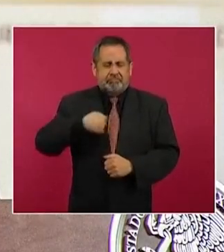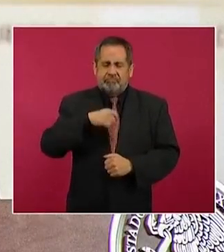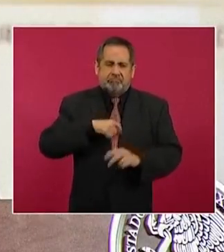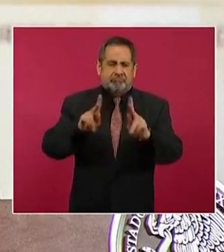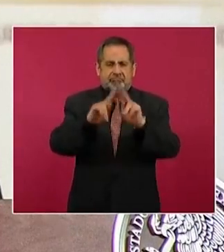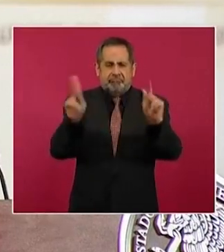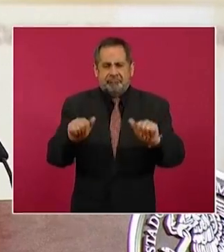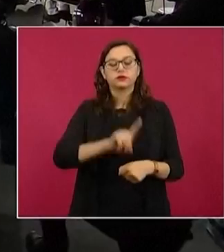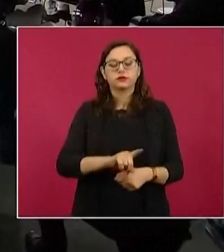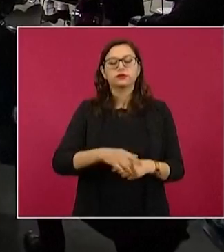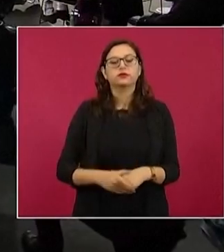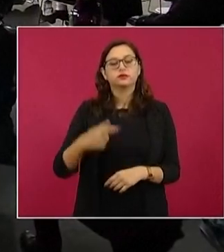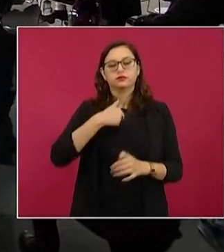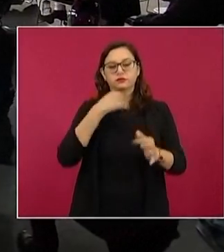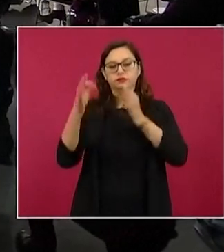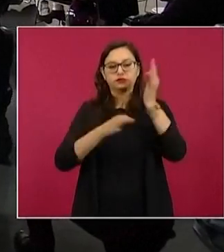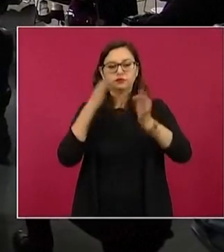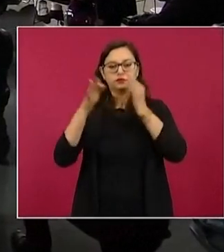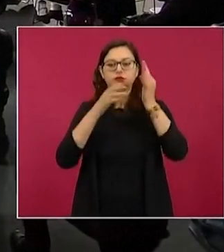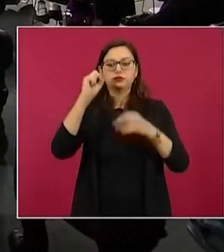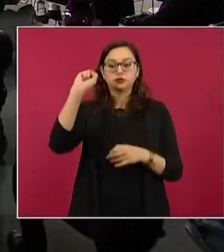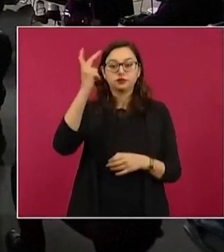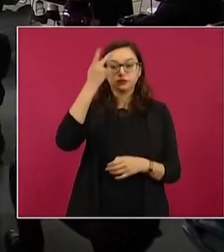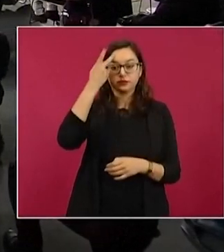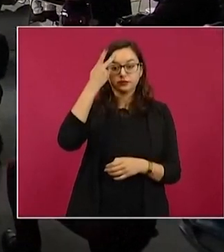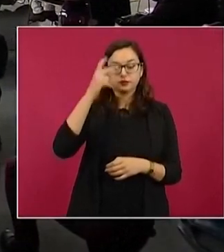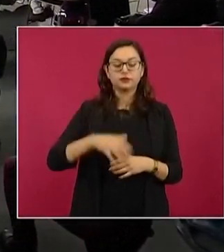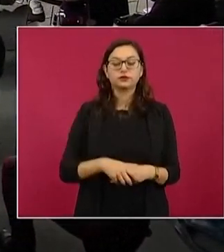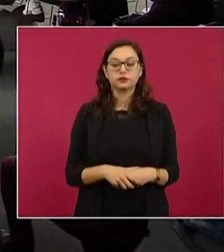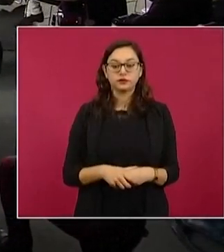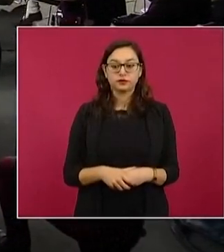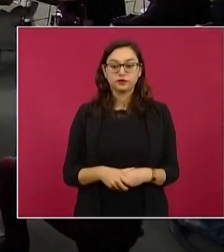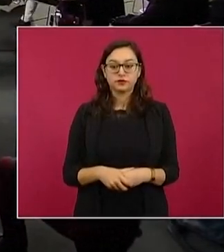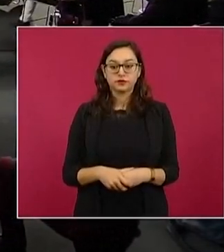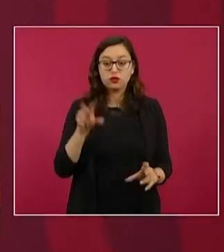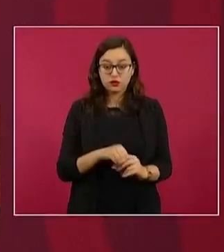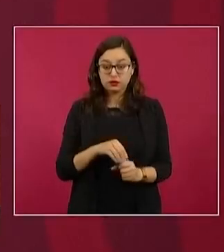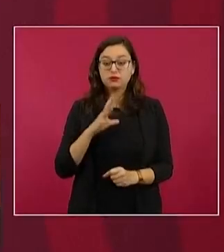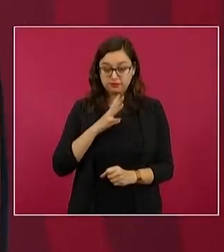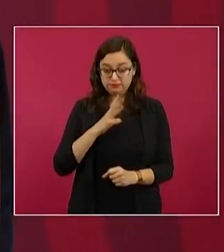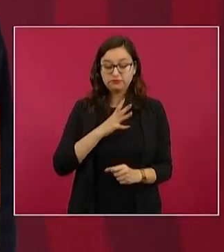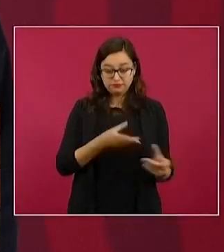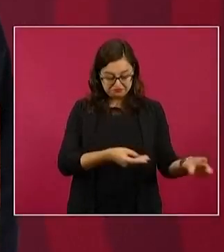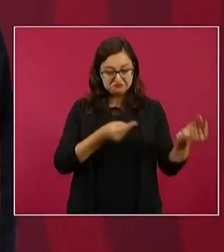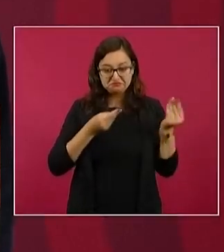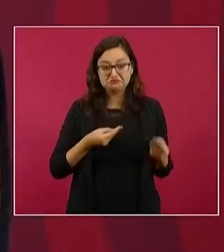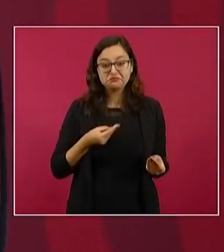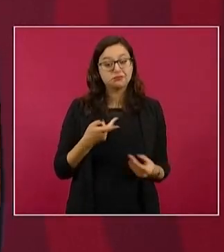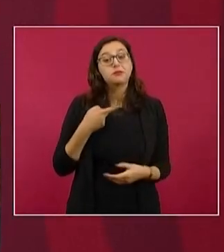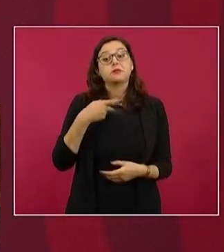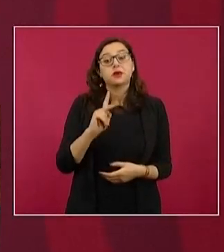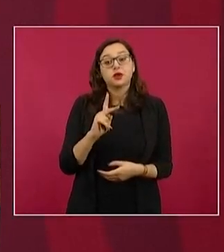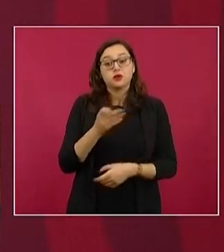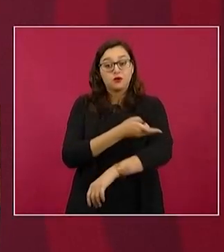pacifistas méxico apoyó el miércoles una resolución en la asamblea general de la onu para condenar la ofensiva